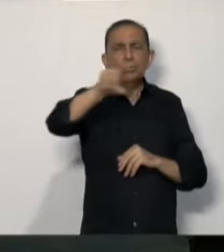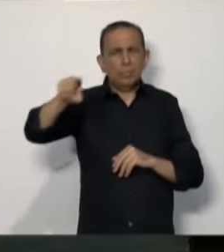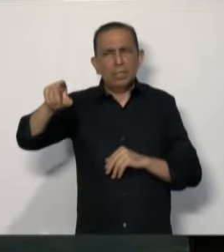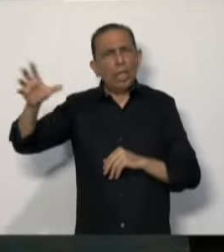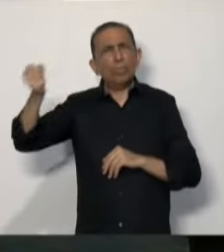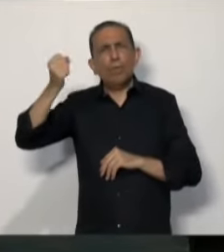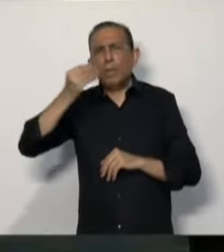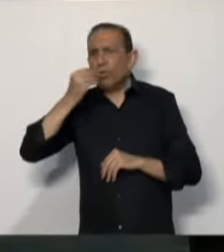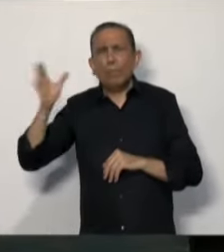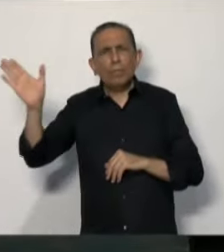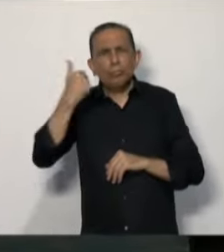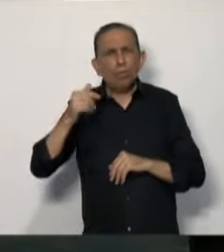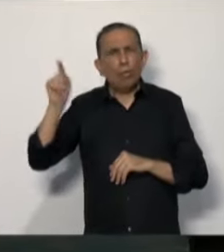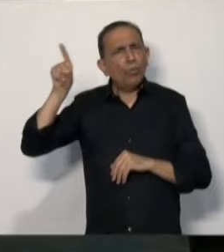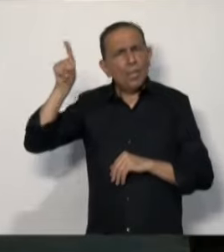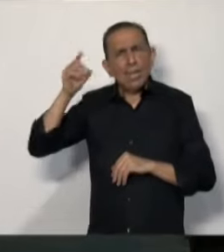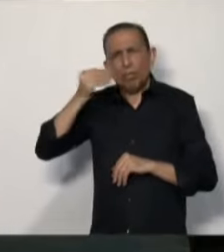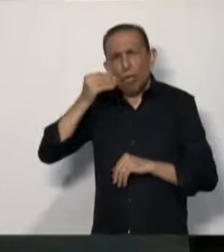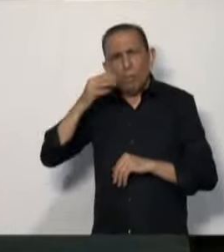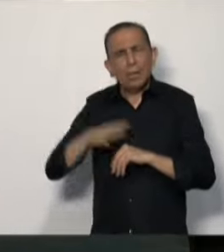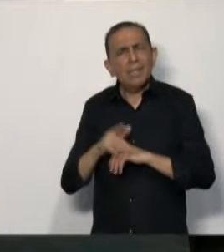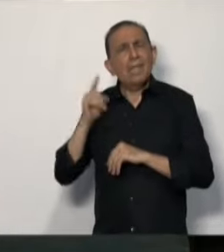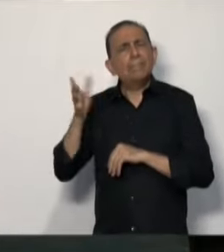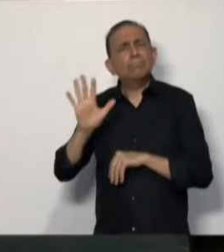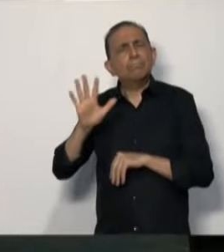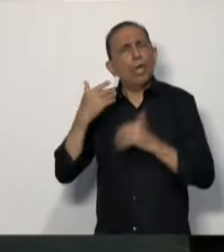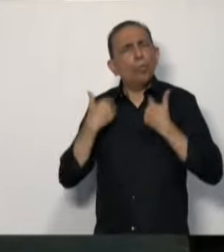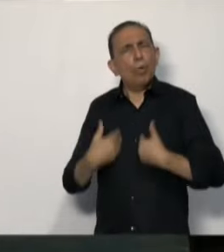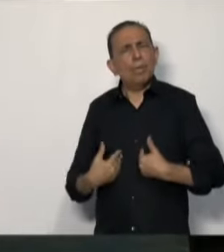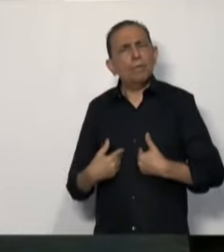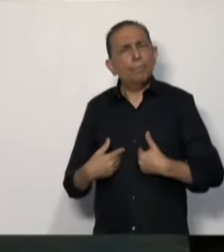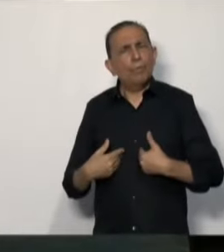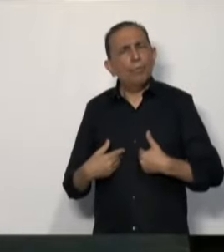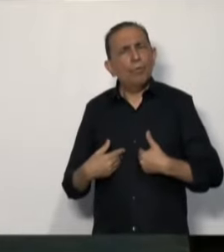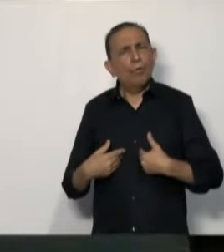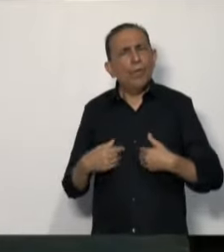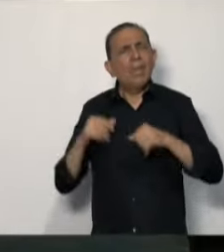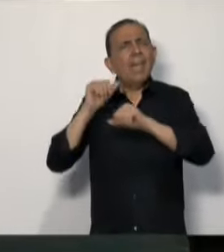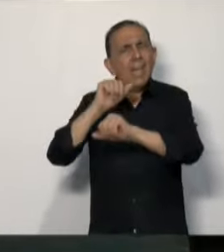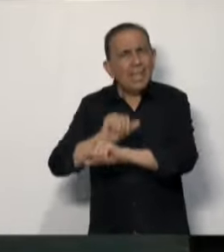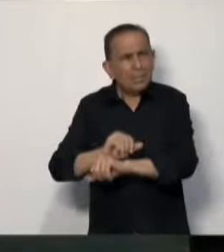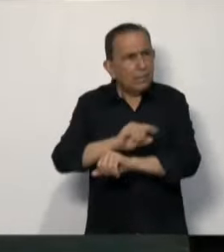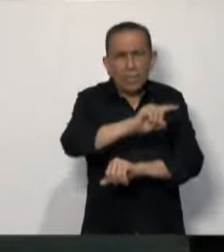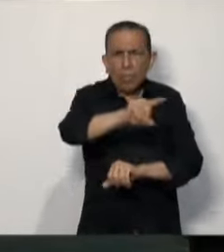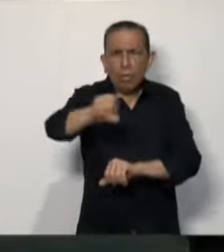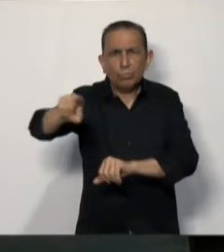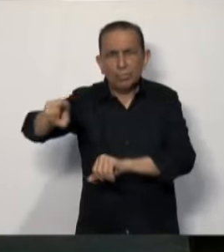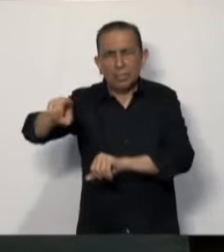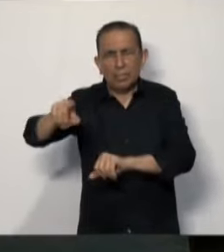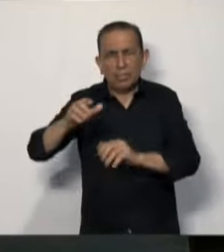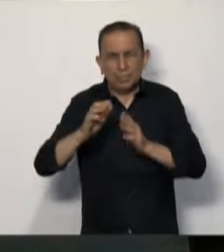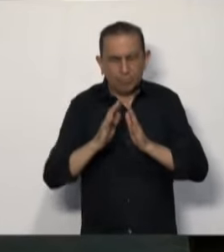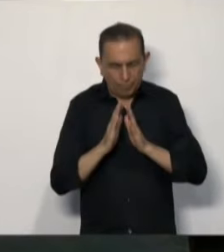tomen y coman todos de él, porque esto es mi cuerpo, que será entregado por ustedes.